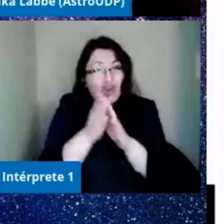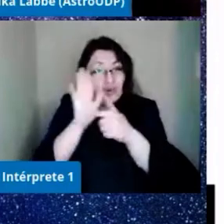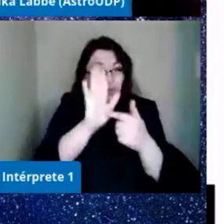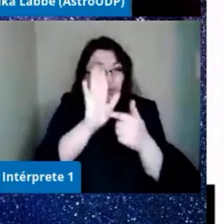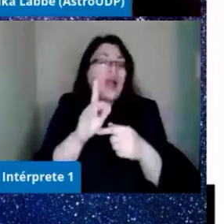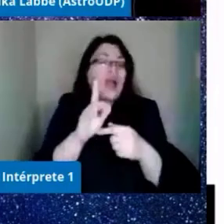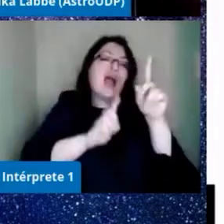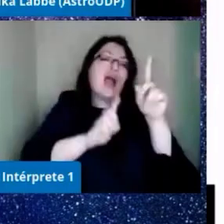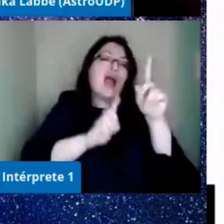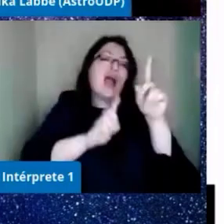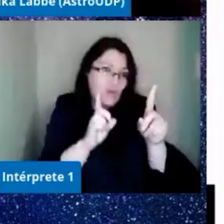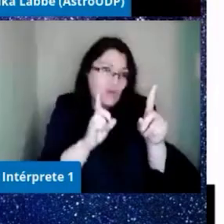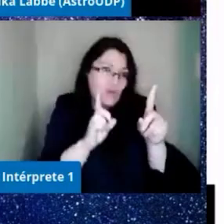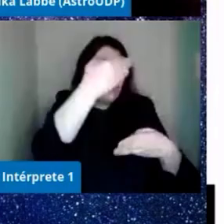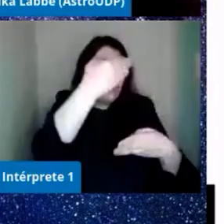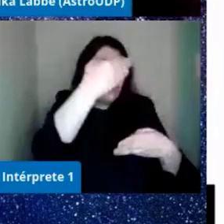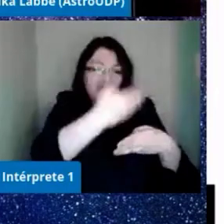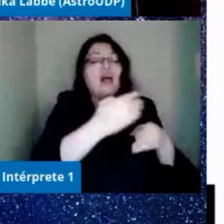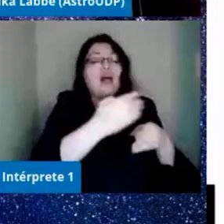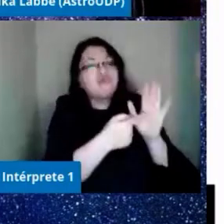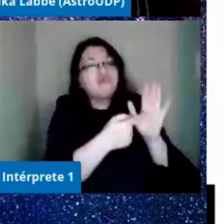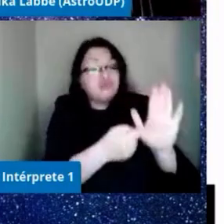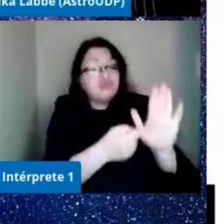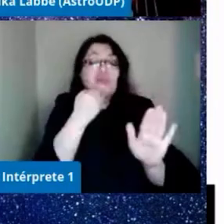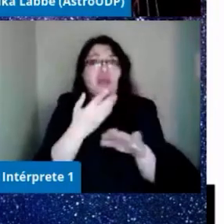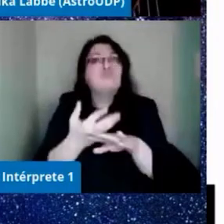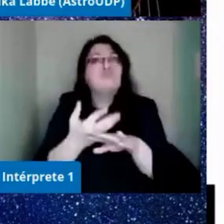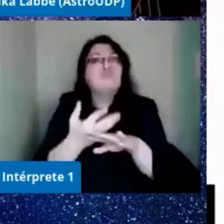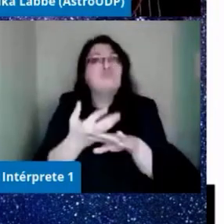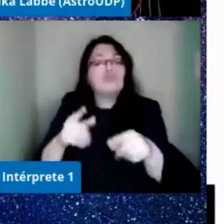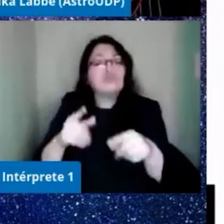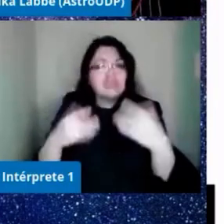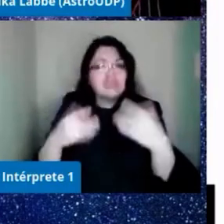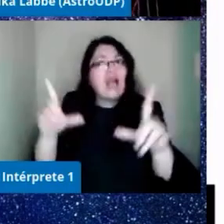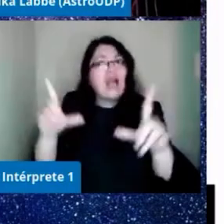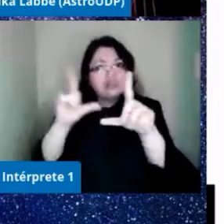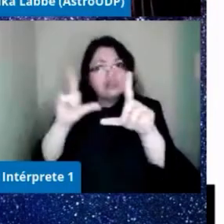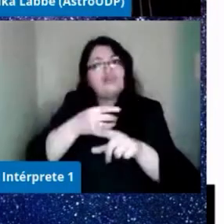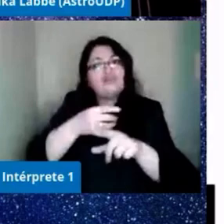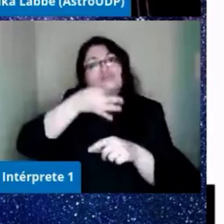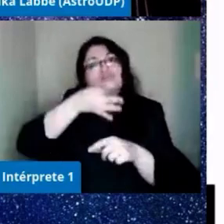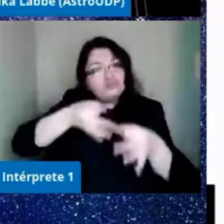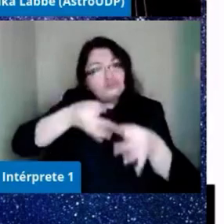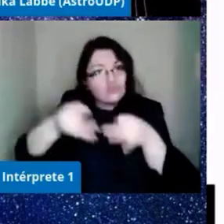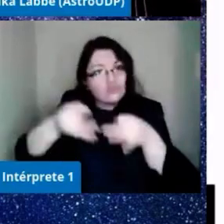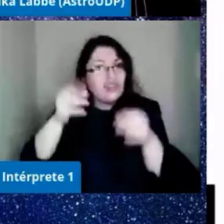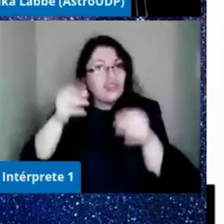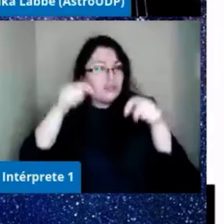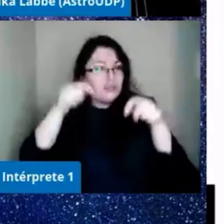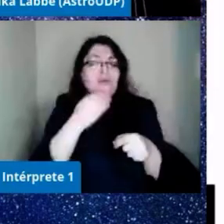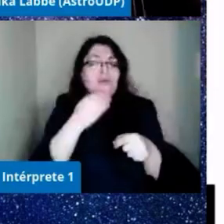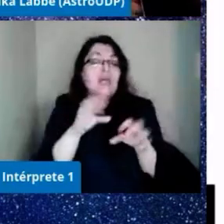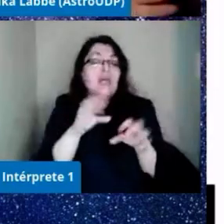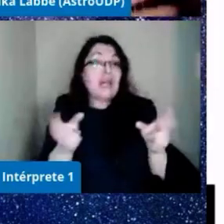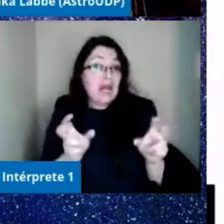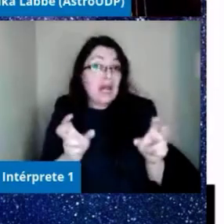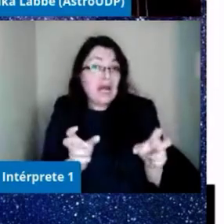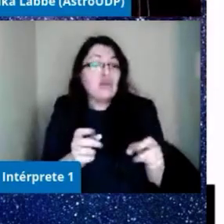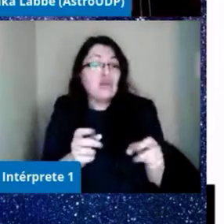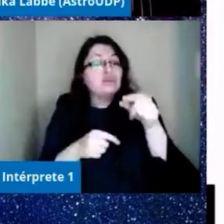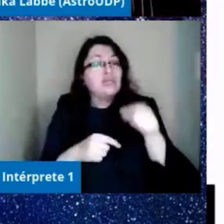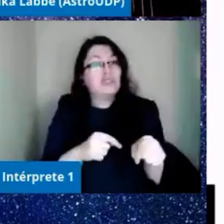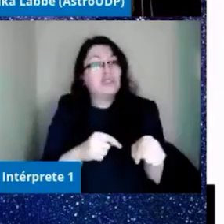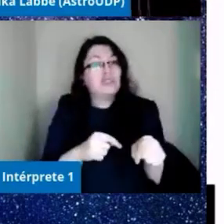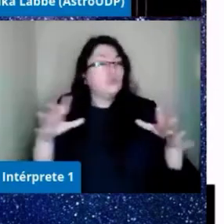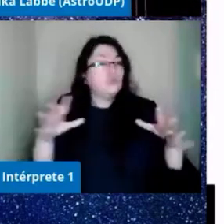también hemos estado en la televisión o en la radio hablando de esto. Y como les digo, ha sido también un esfuerzo muy importante para poder llegar a más